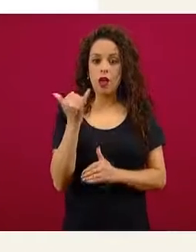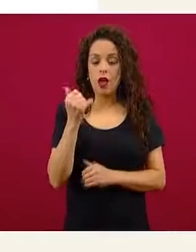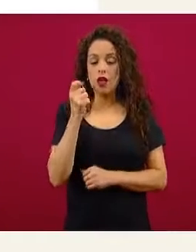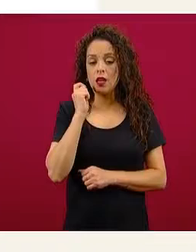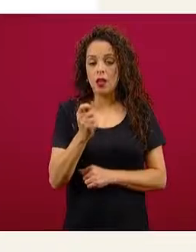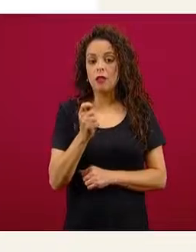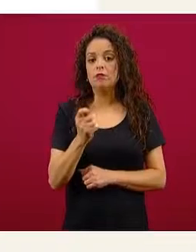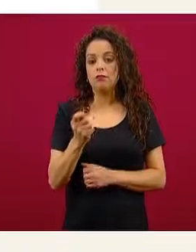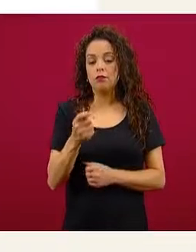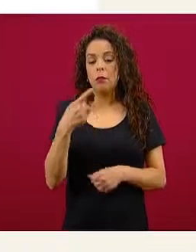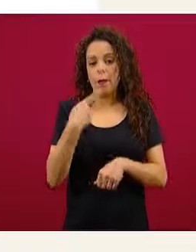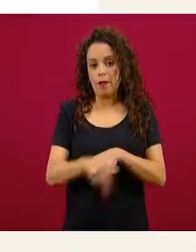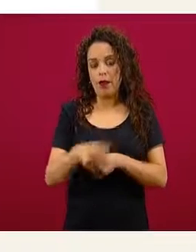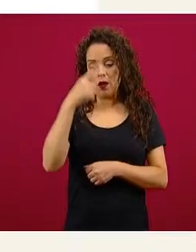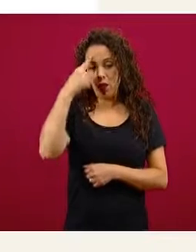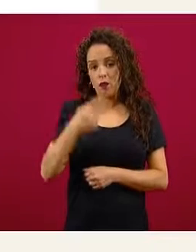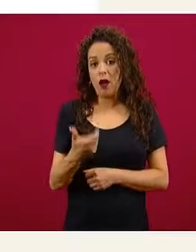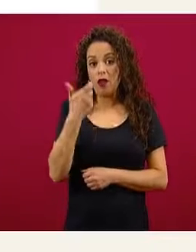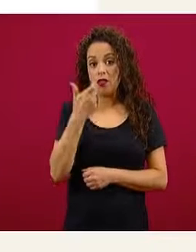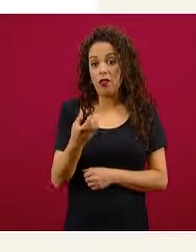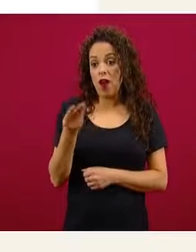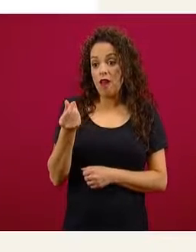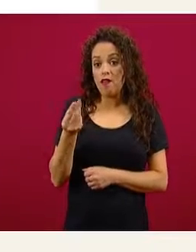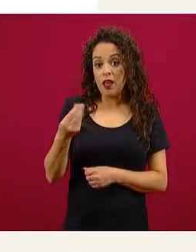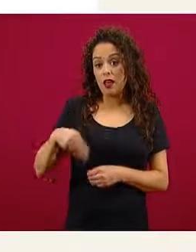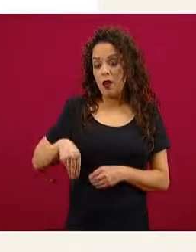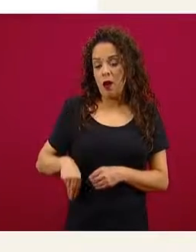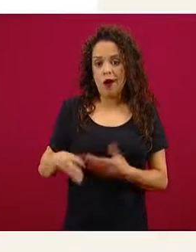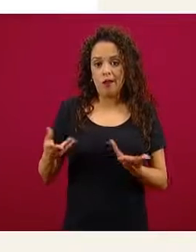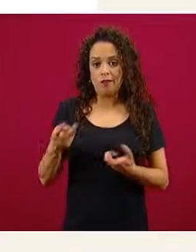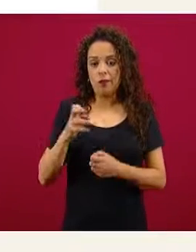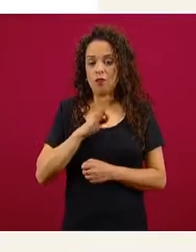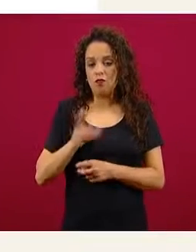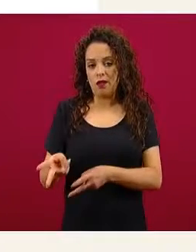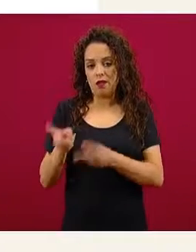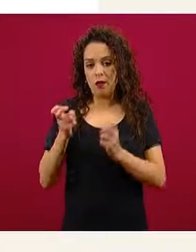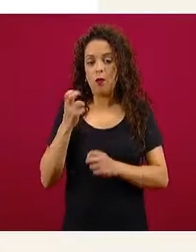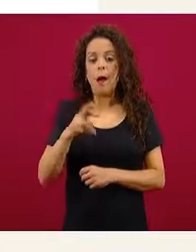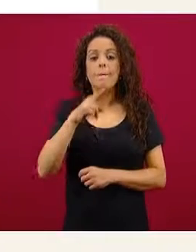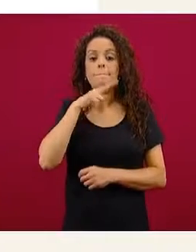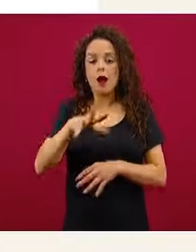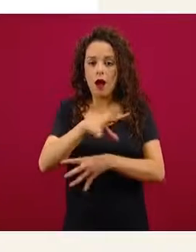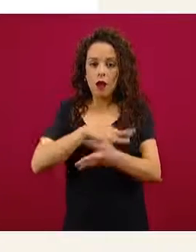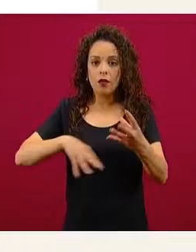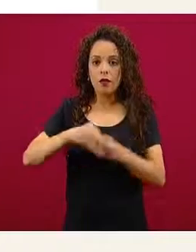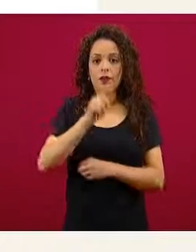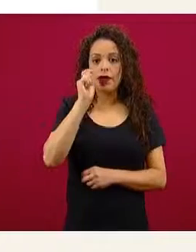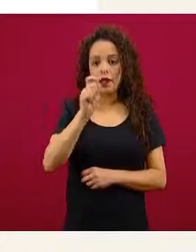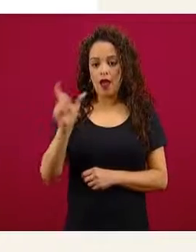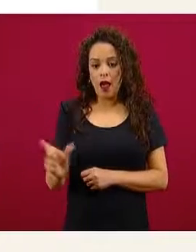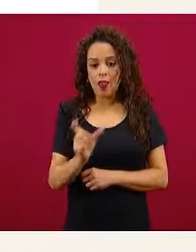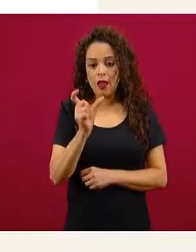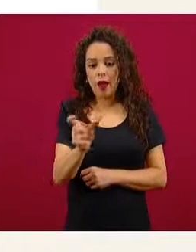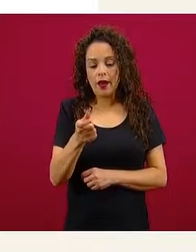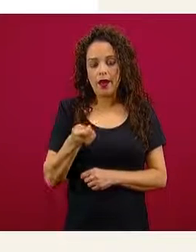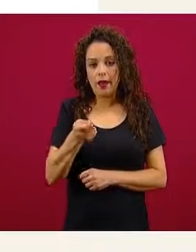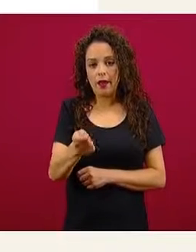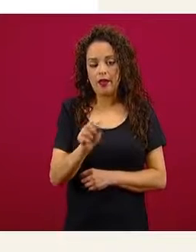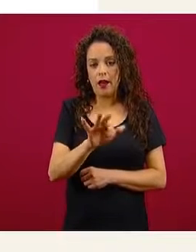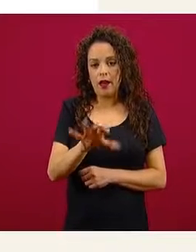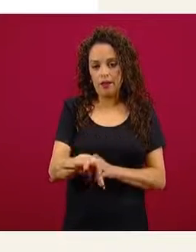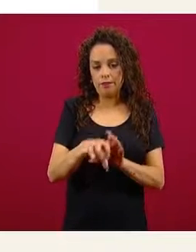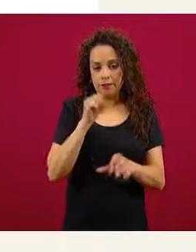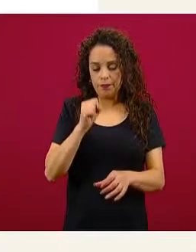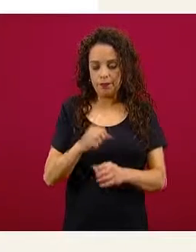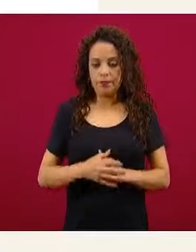la inseguridad en el manejo del efectivo. Entonces, buscamos reemplazarlo por tarjeta electrónica en un primer paso y en el